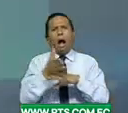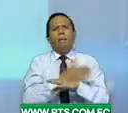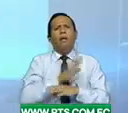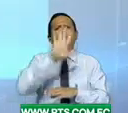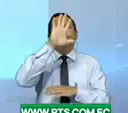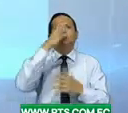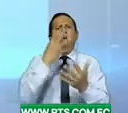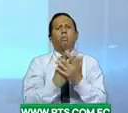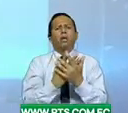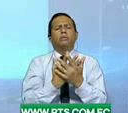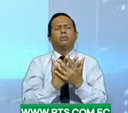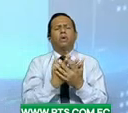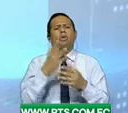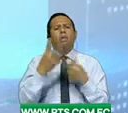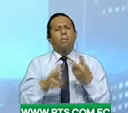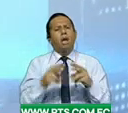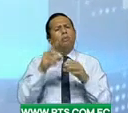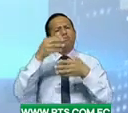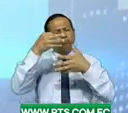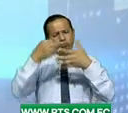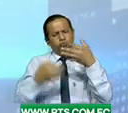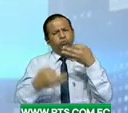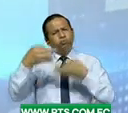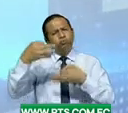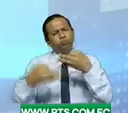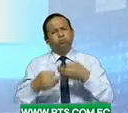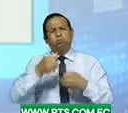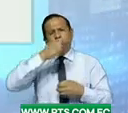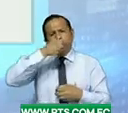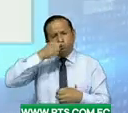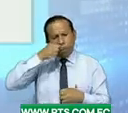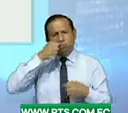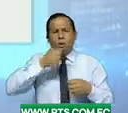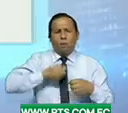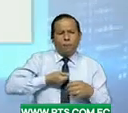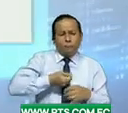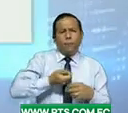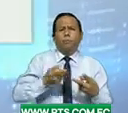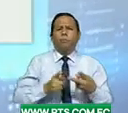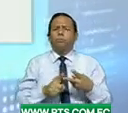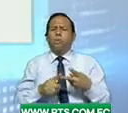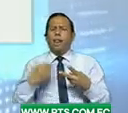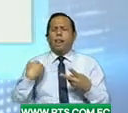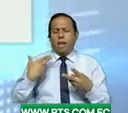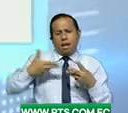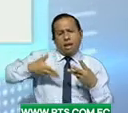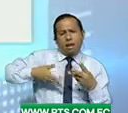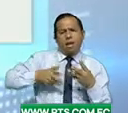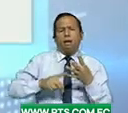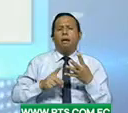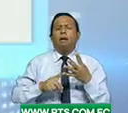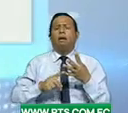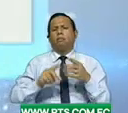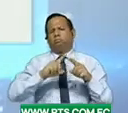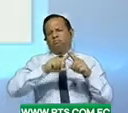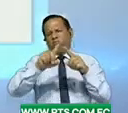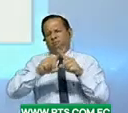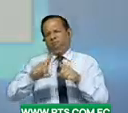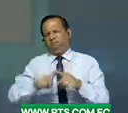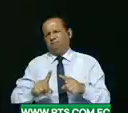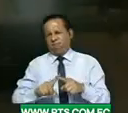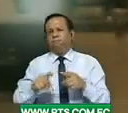asesinato, tráfico de drogas, tenencia ilegal de armas de fuego, entre otros delitos.